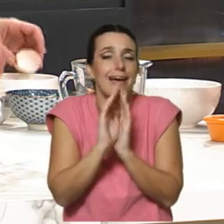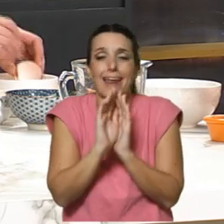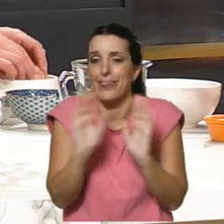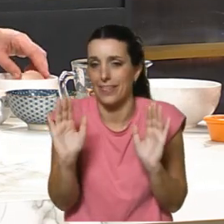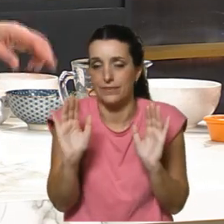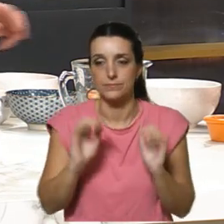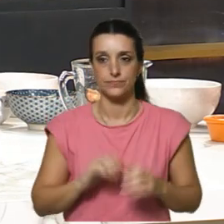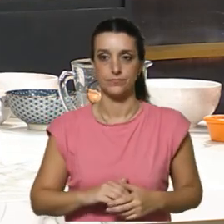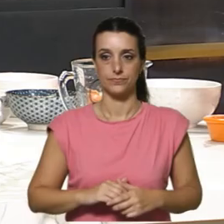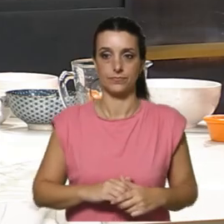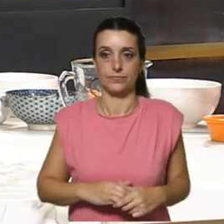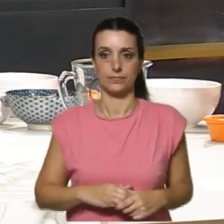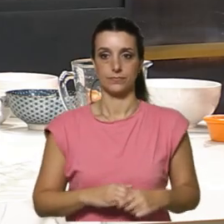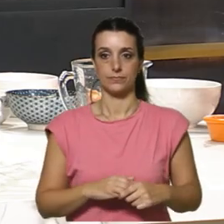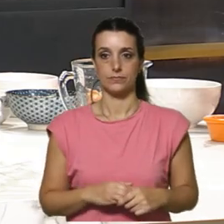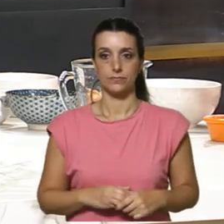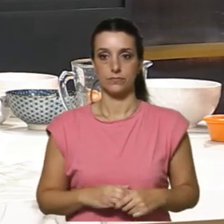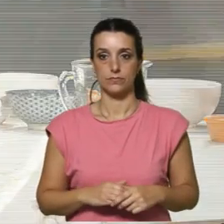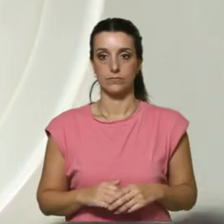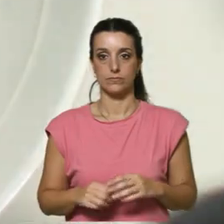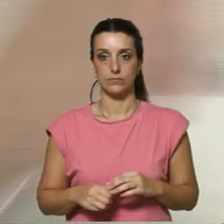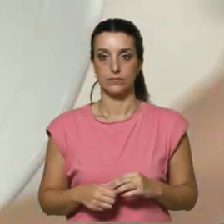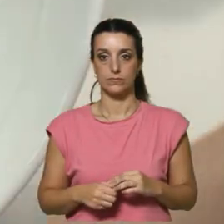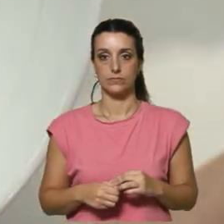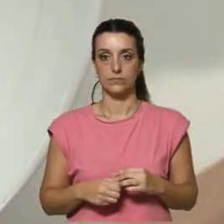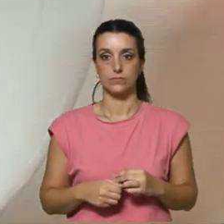¿Ah? Vamos con la otra.